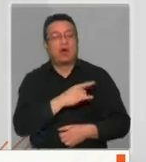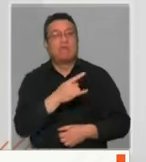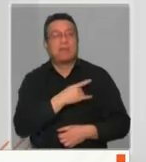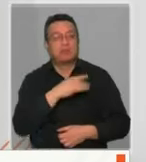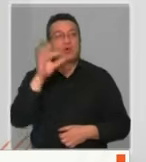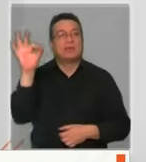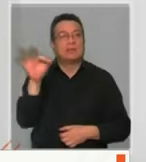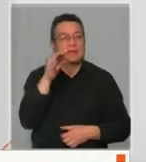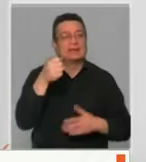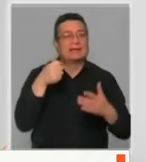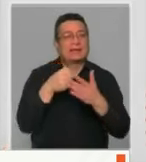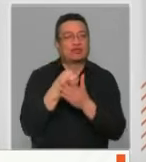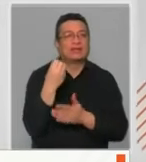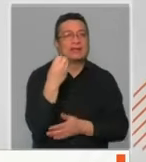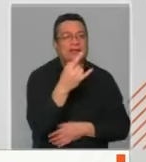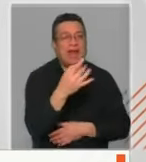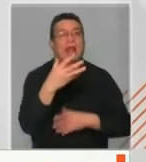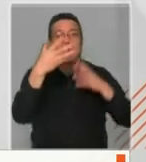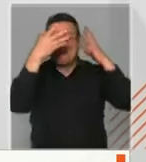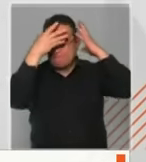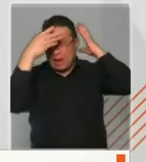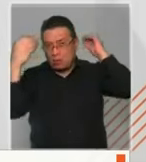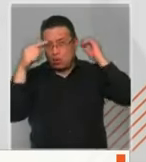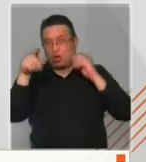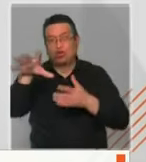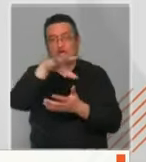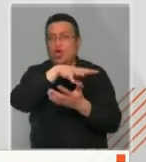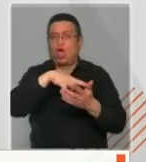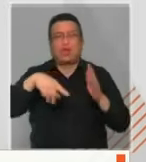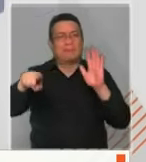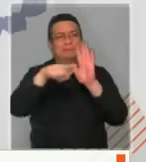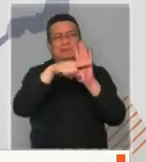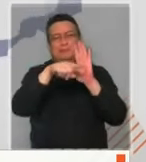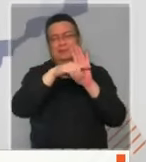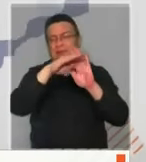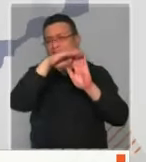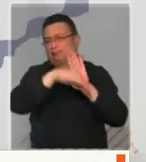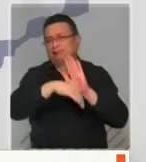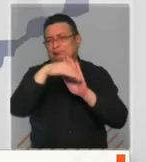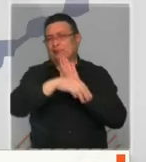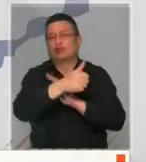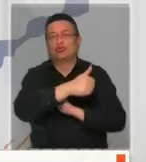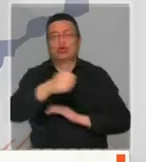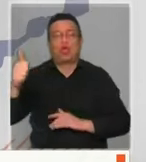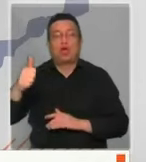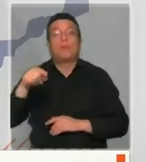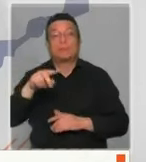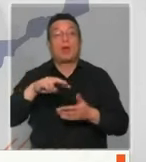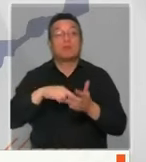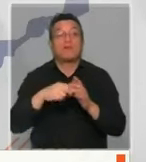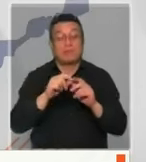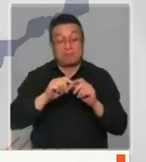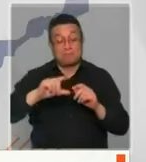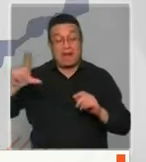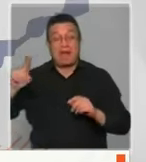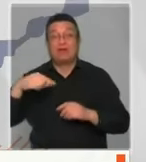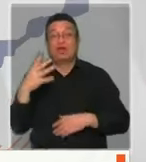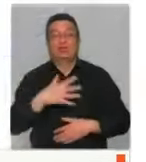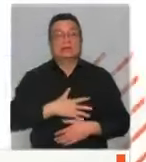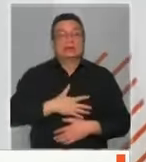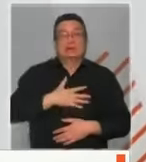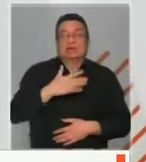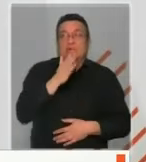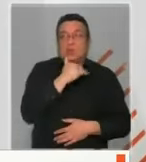Central y Macul. Estas 5 comunas se empeoraron en todos sus índices. Una de las problemáticas que creció fue la percepción de